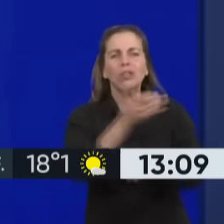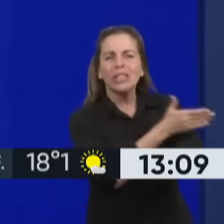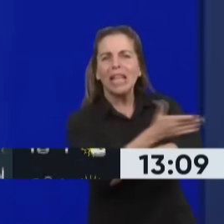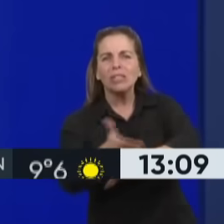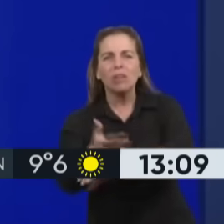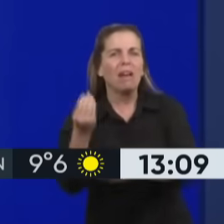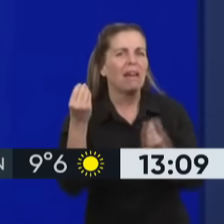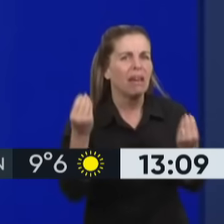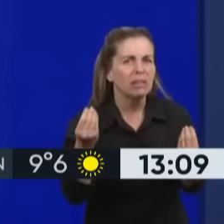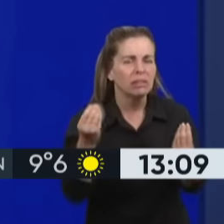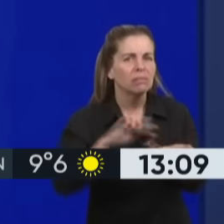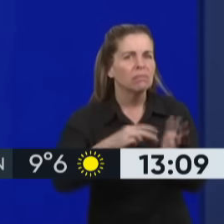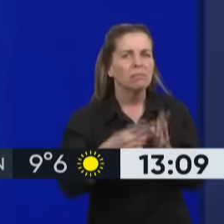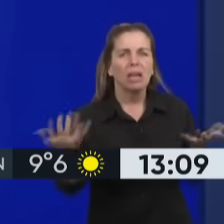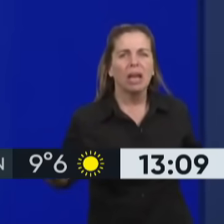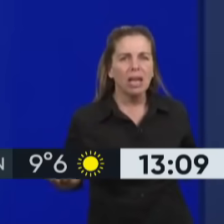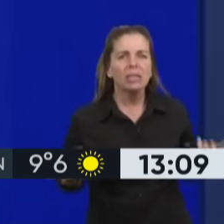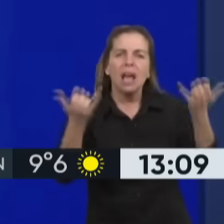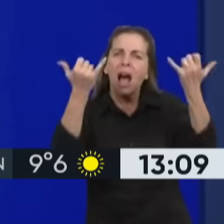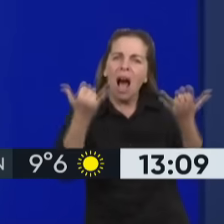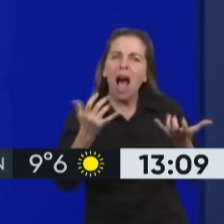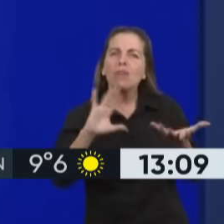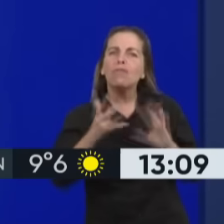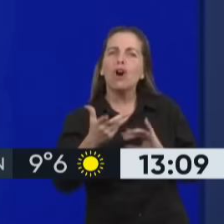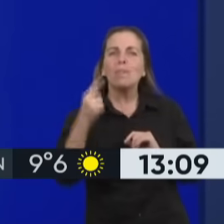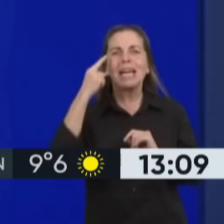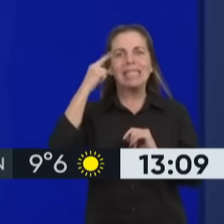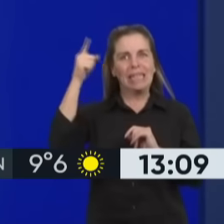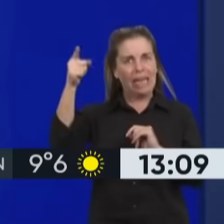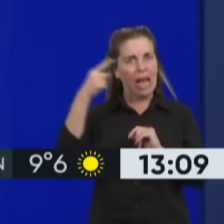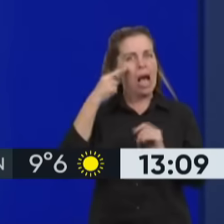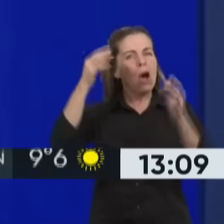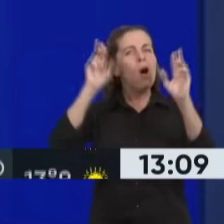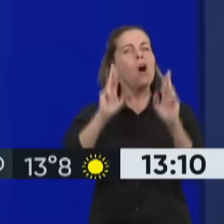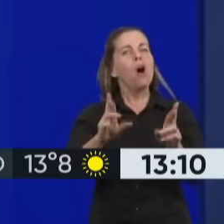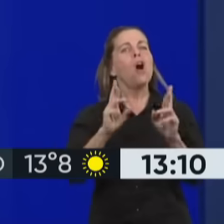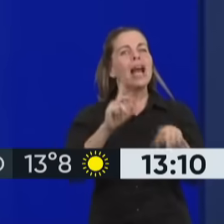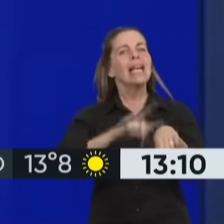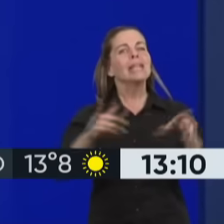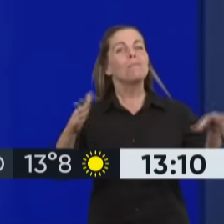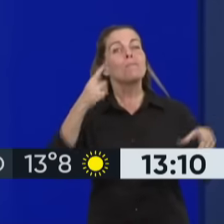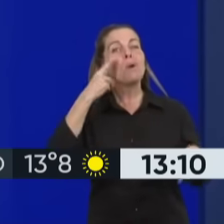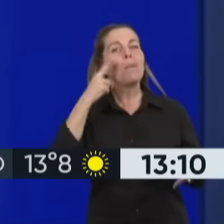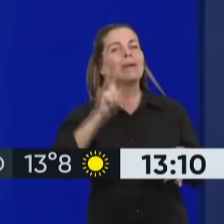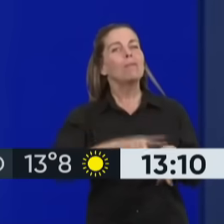es, hay una maldición china que dice, ojalá te toque vivir tiempos interesantes.